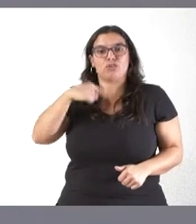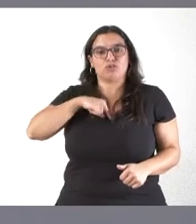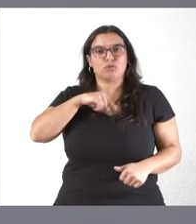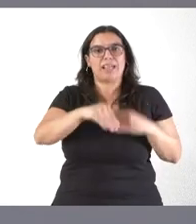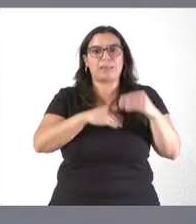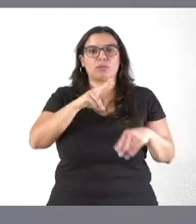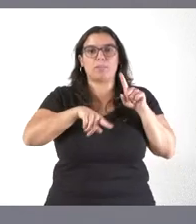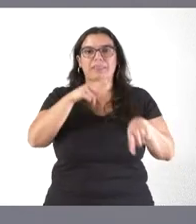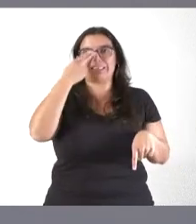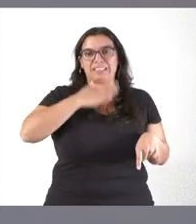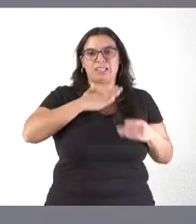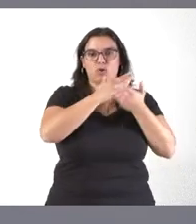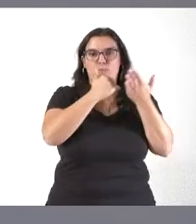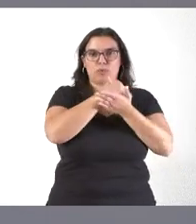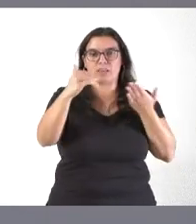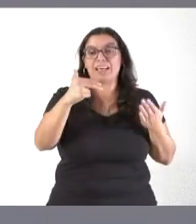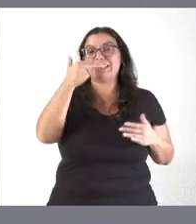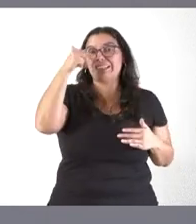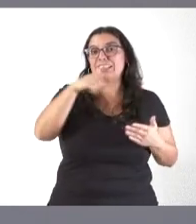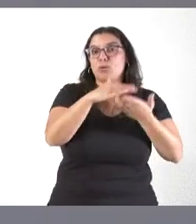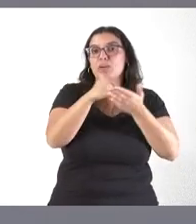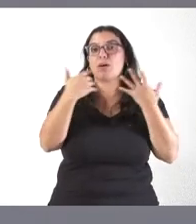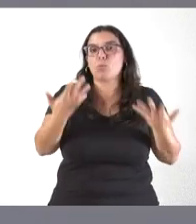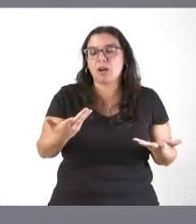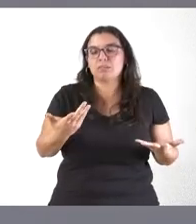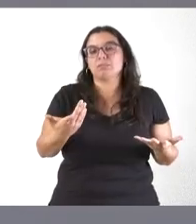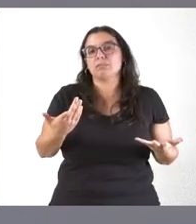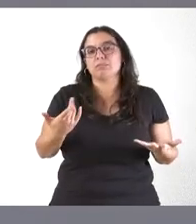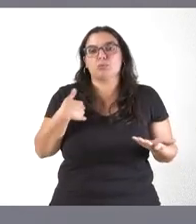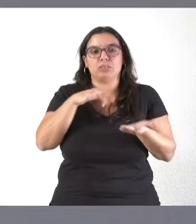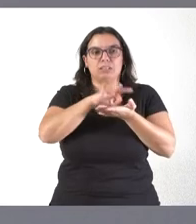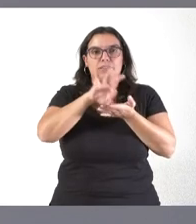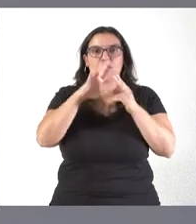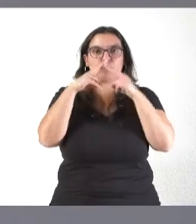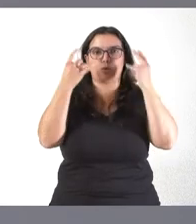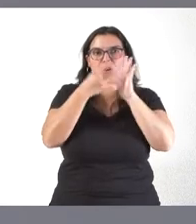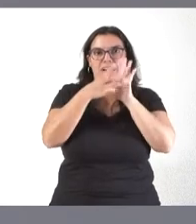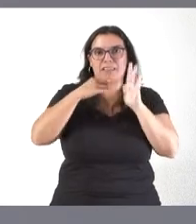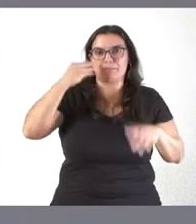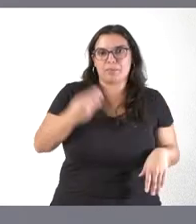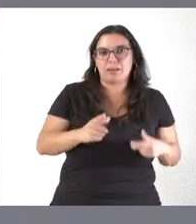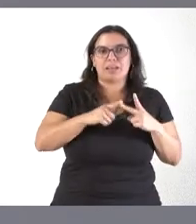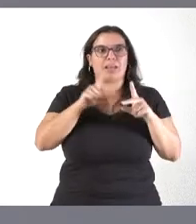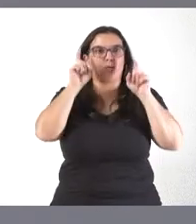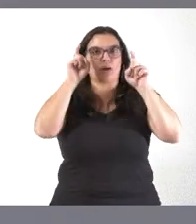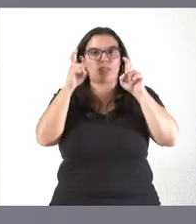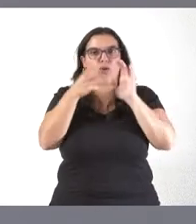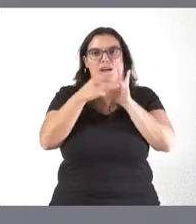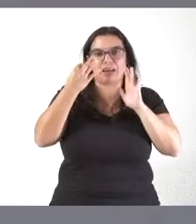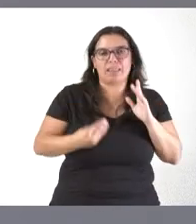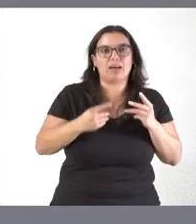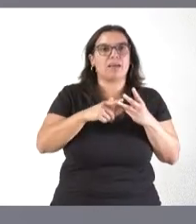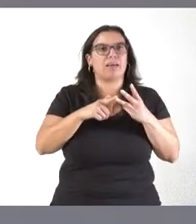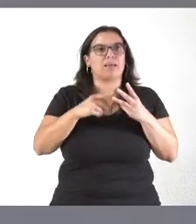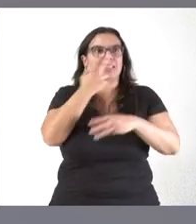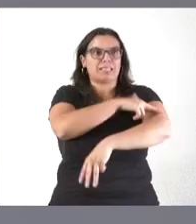nuestra comunidad Autónoma Y qué interesa comunidad Autónoma tener unos servicios públicos de calidad en una educación de calidad una sanidad de calidad que